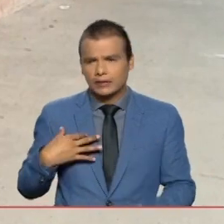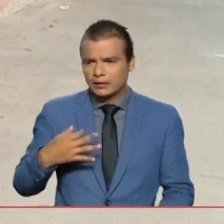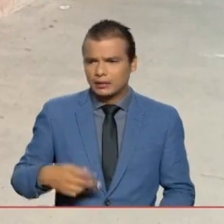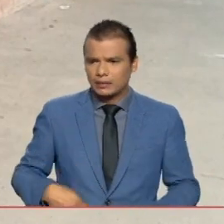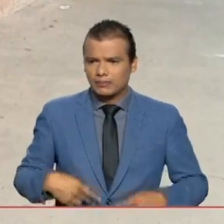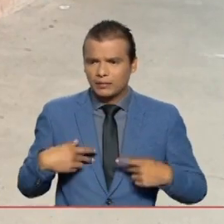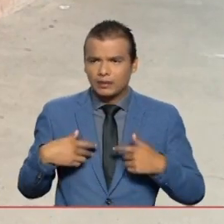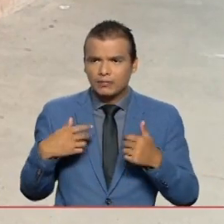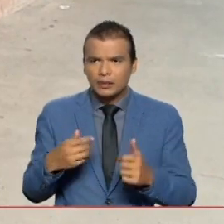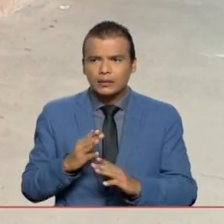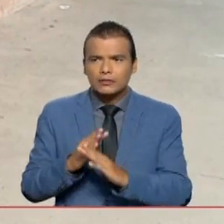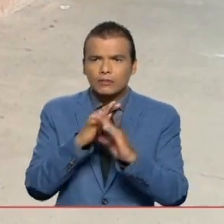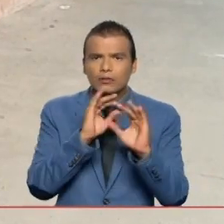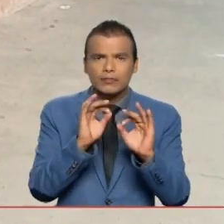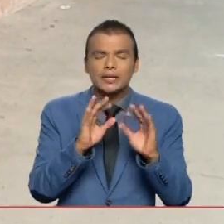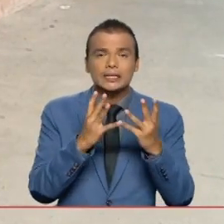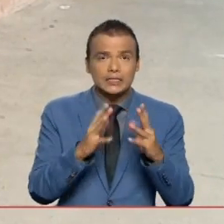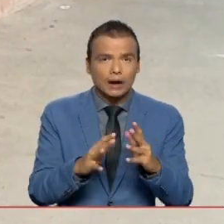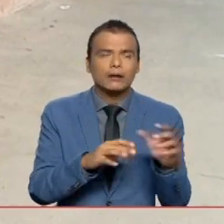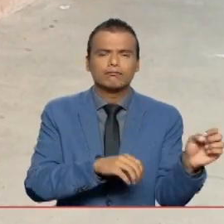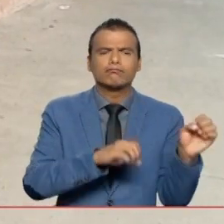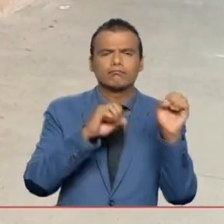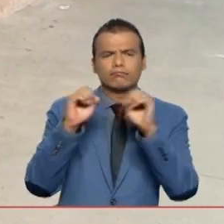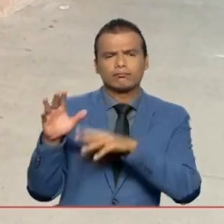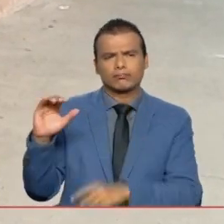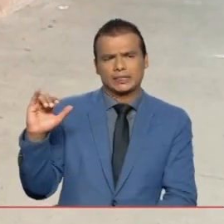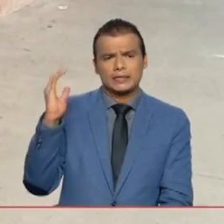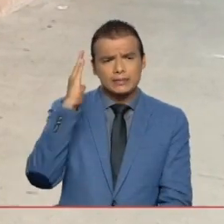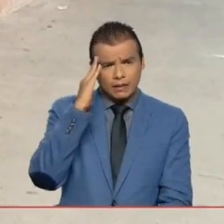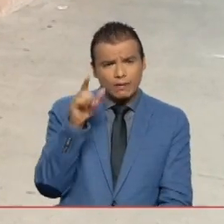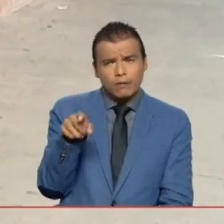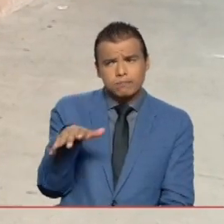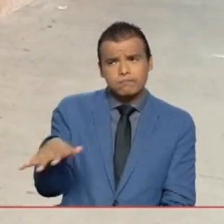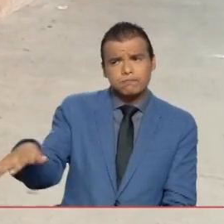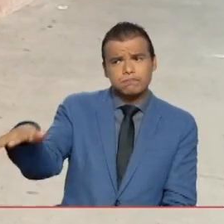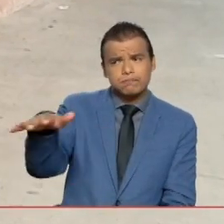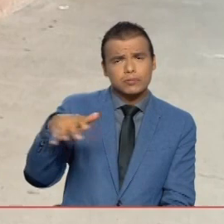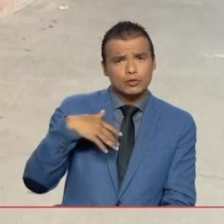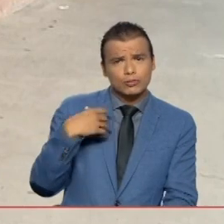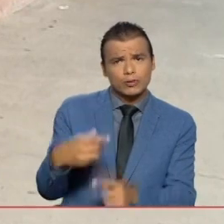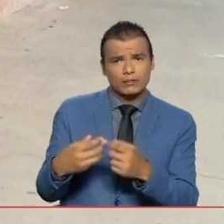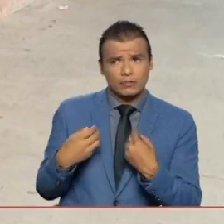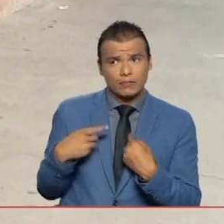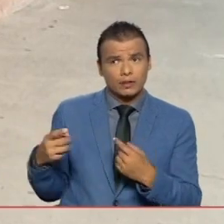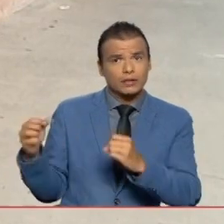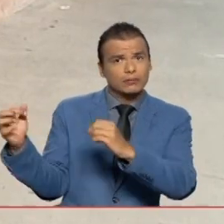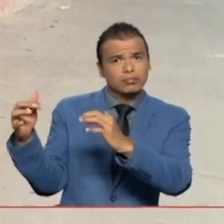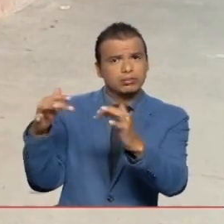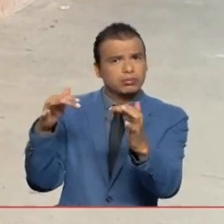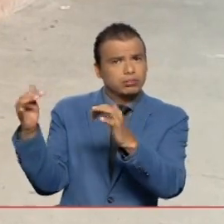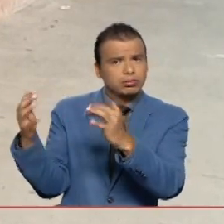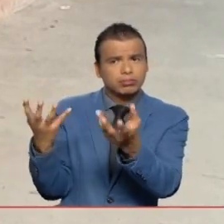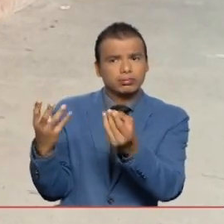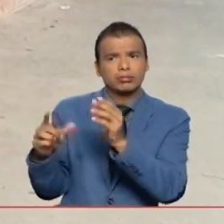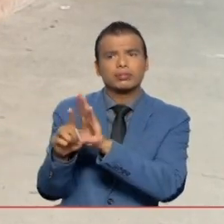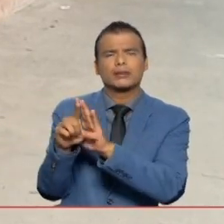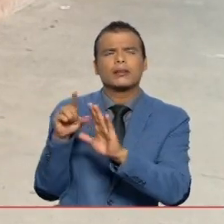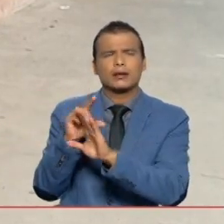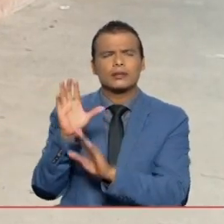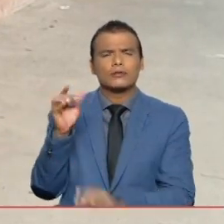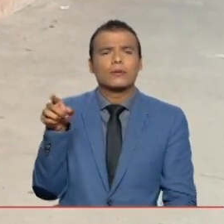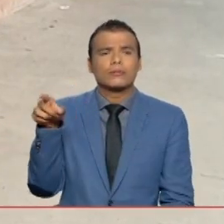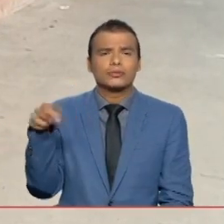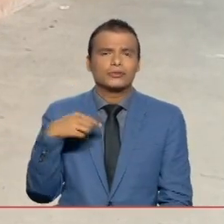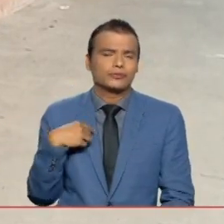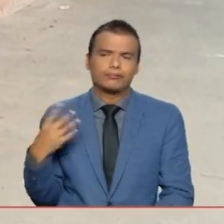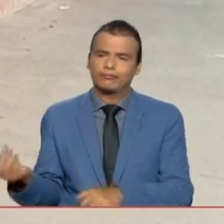Presencia de los grupos armados en donde están disputando nuestro territorio. Y actualmente tocó que